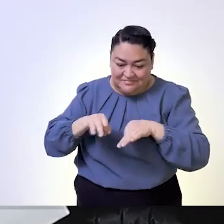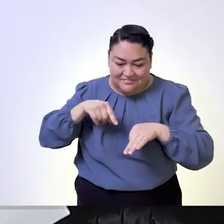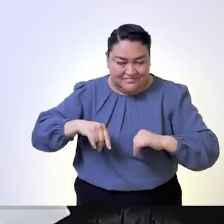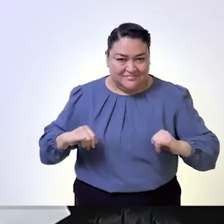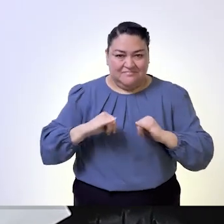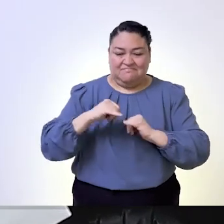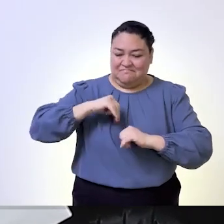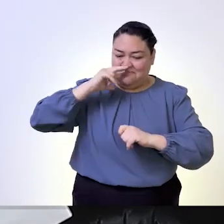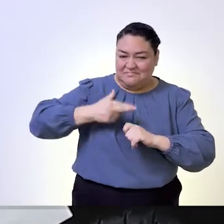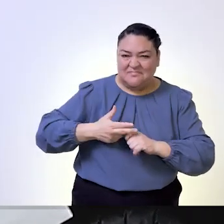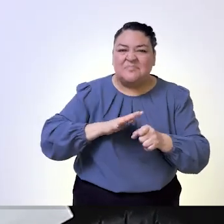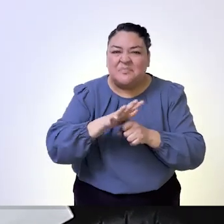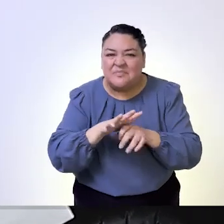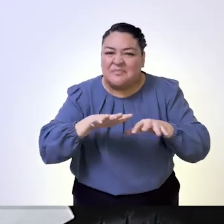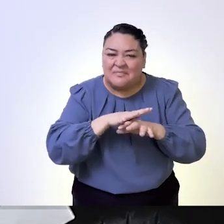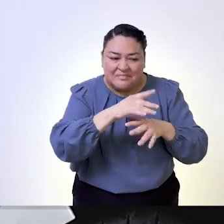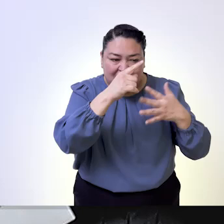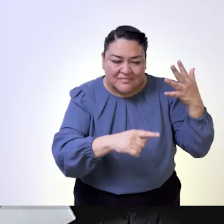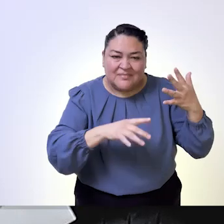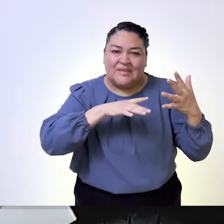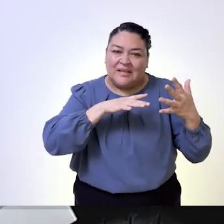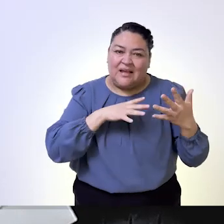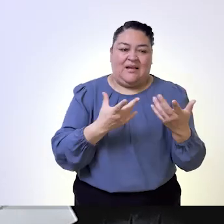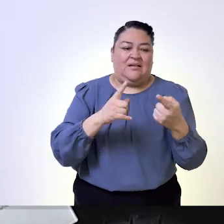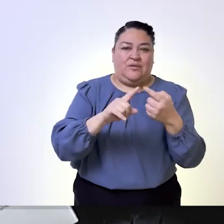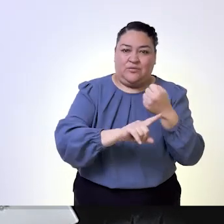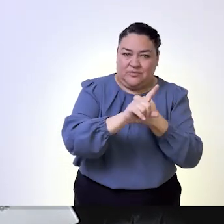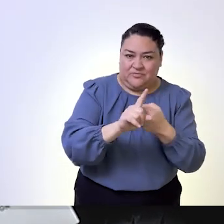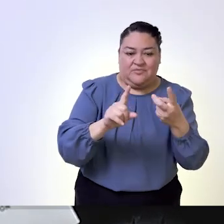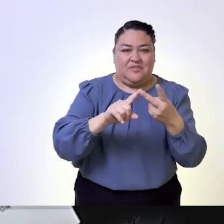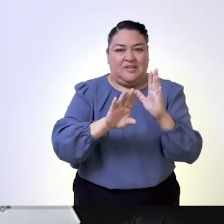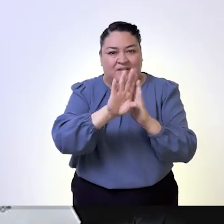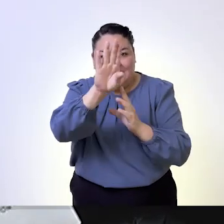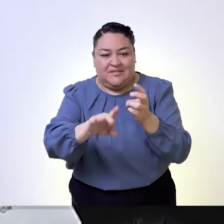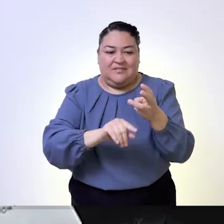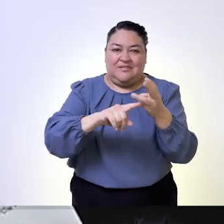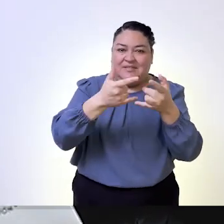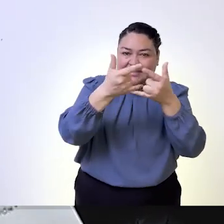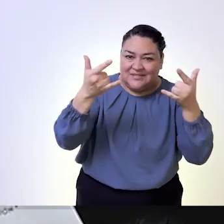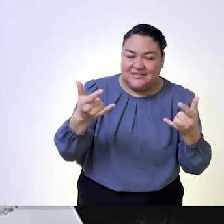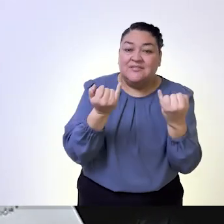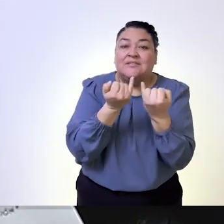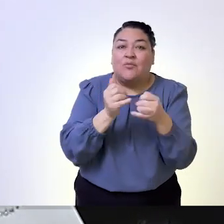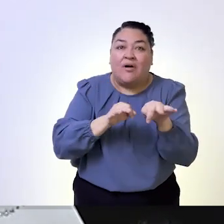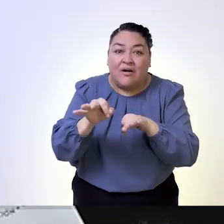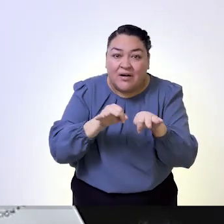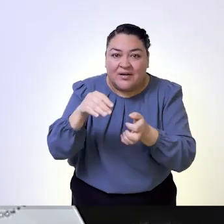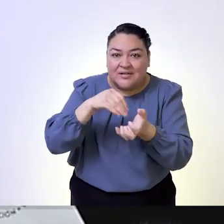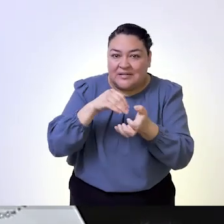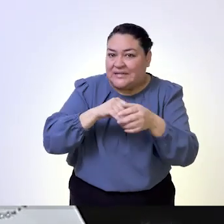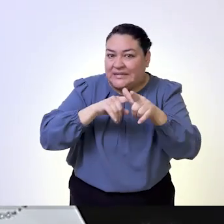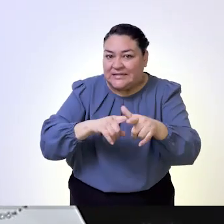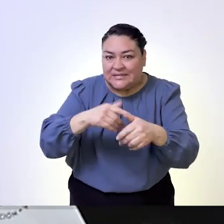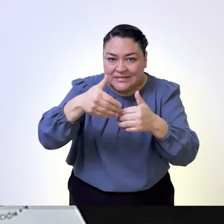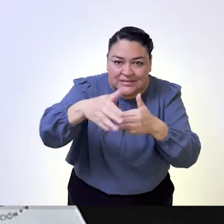del trabajo institucional, abordando sus retos, logros, experiencias, así como también el trabajo que